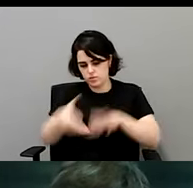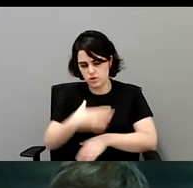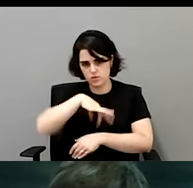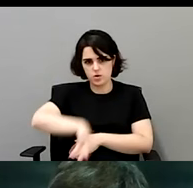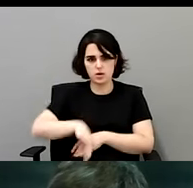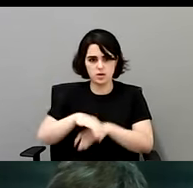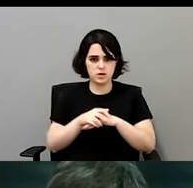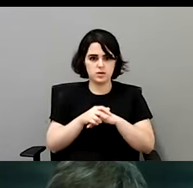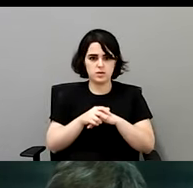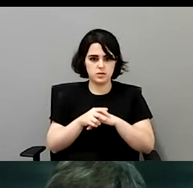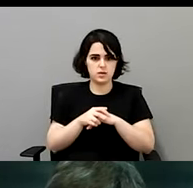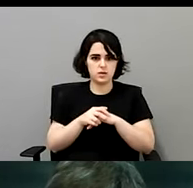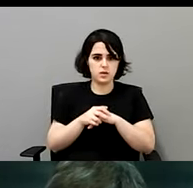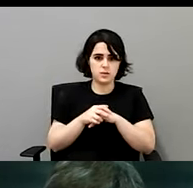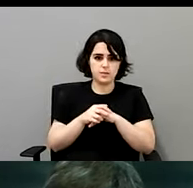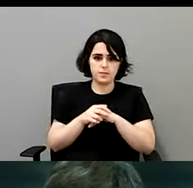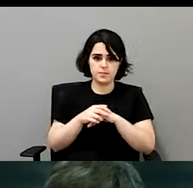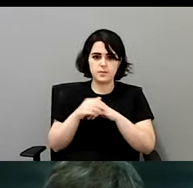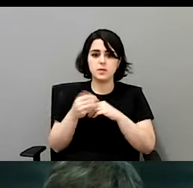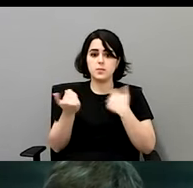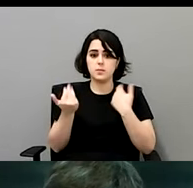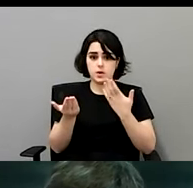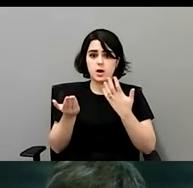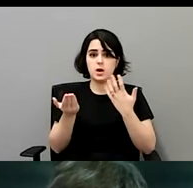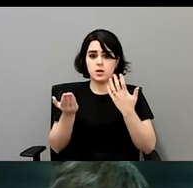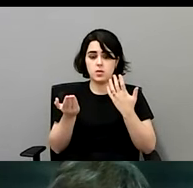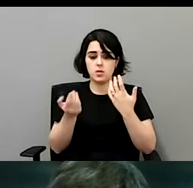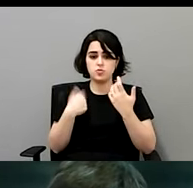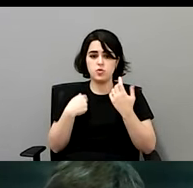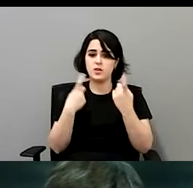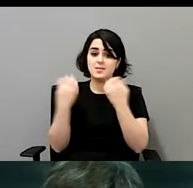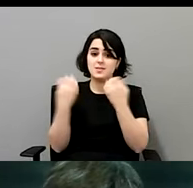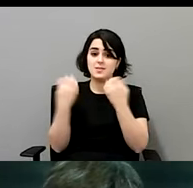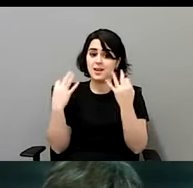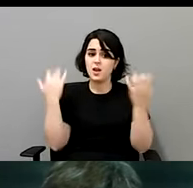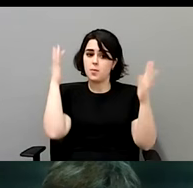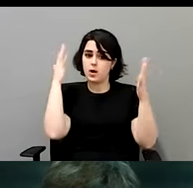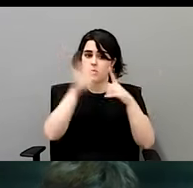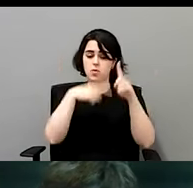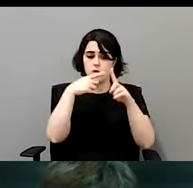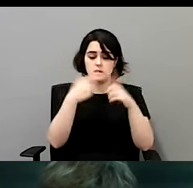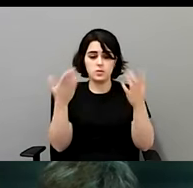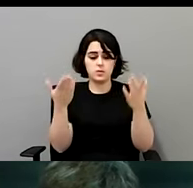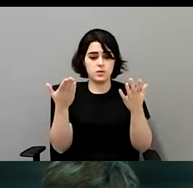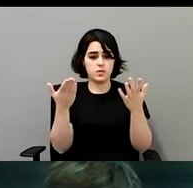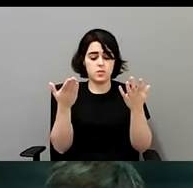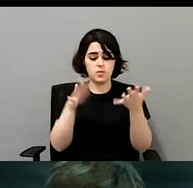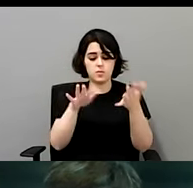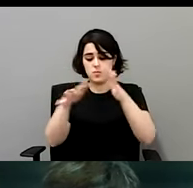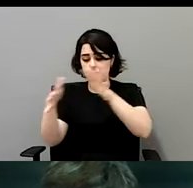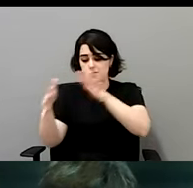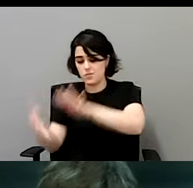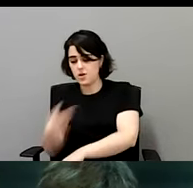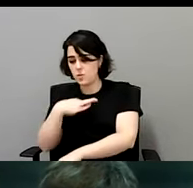falta manos para llevarlo a cabo. Y ahí necesito un profesional o